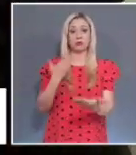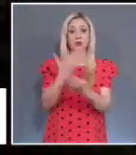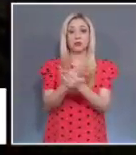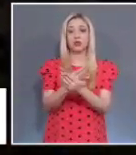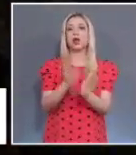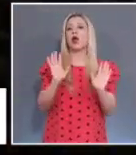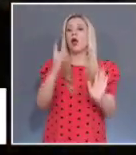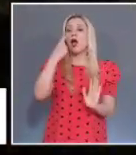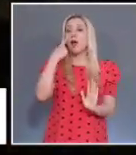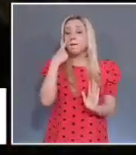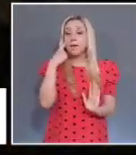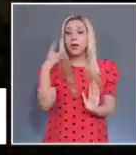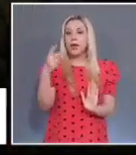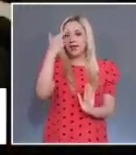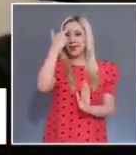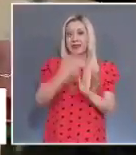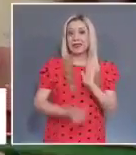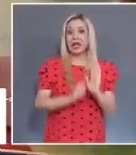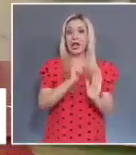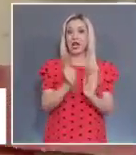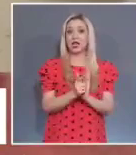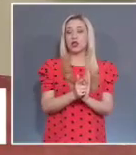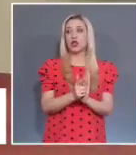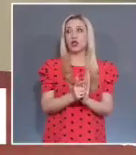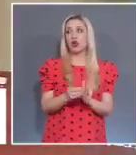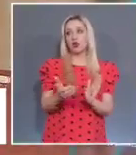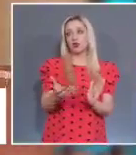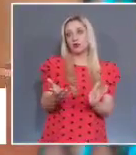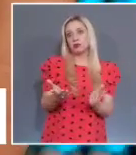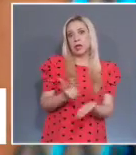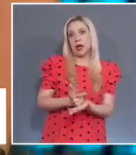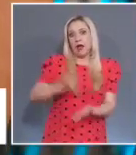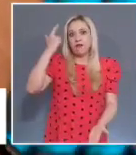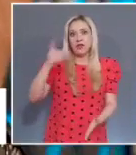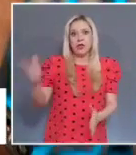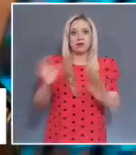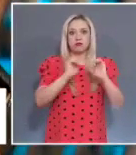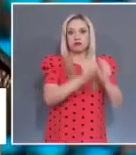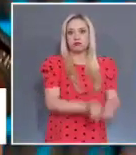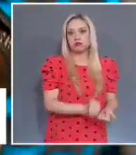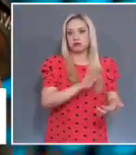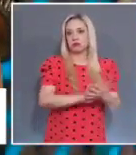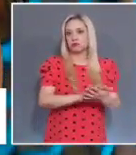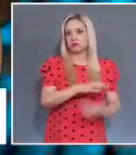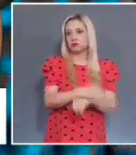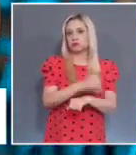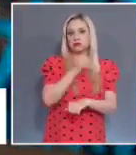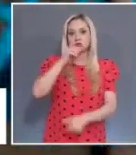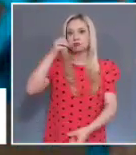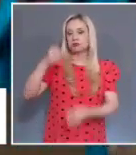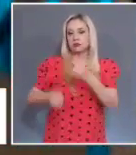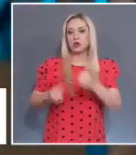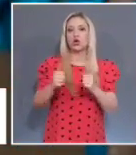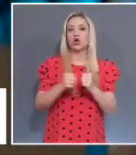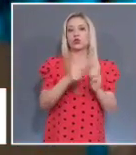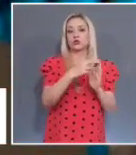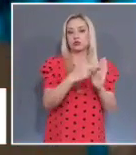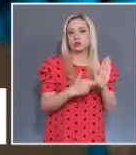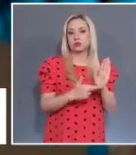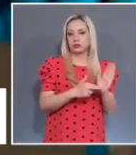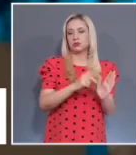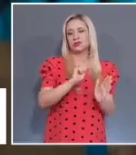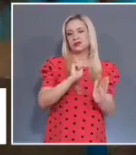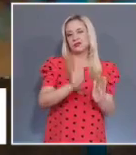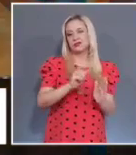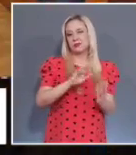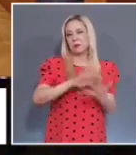delitos que ameriten prisión preventiva oficiosa, de acuerdo con el Código Nacional de Procedimientos Penales. La sala